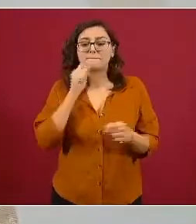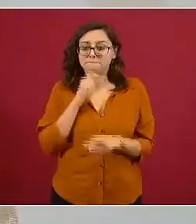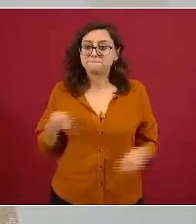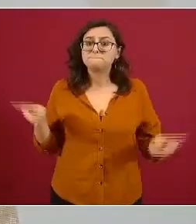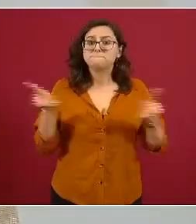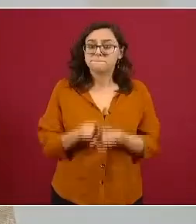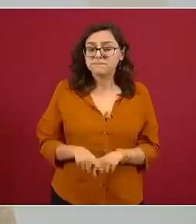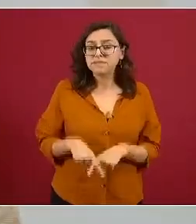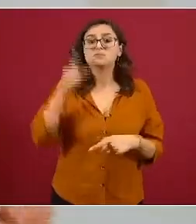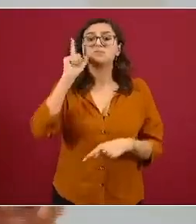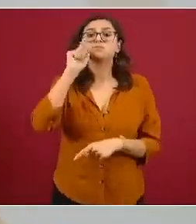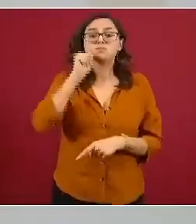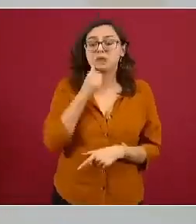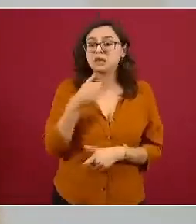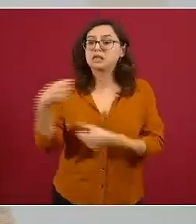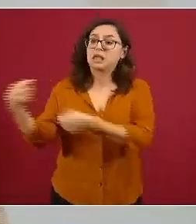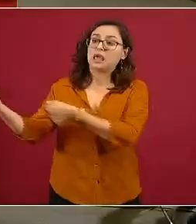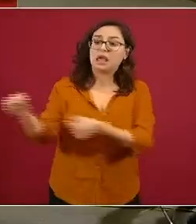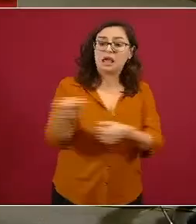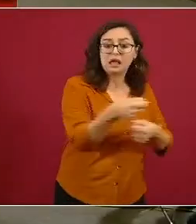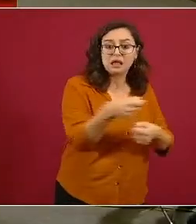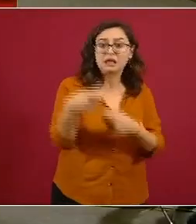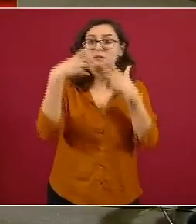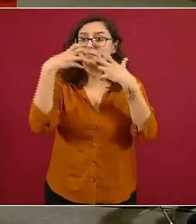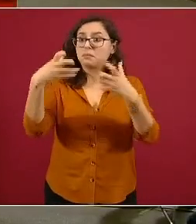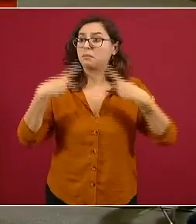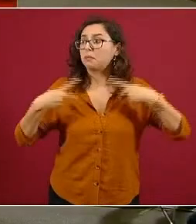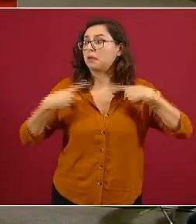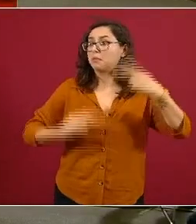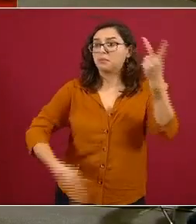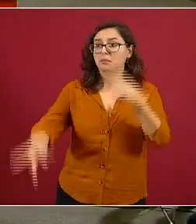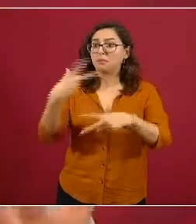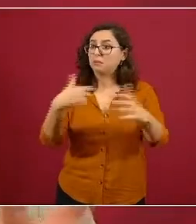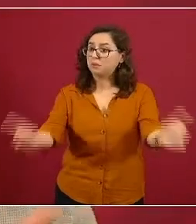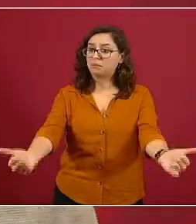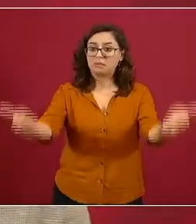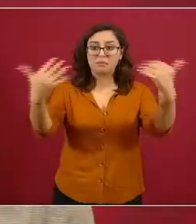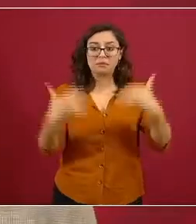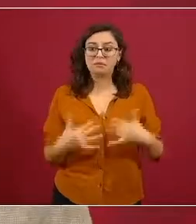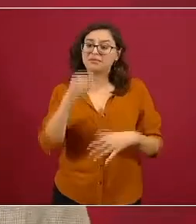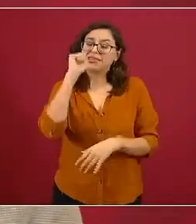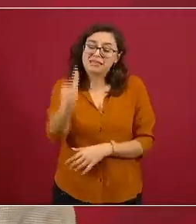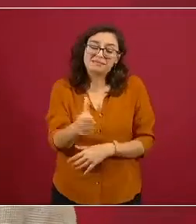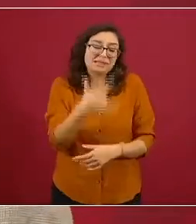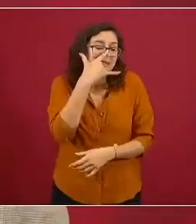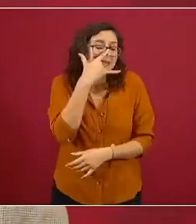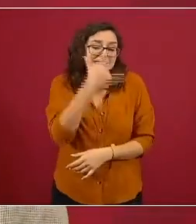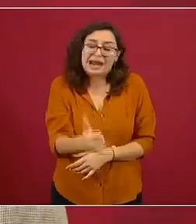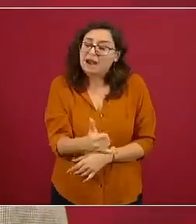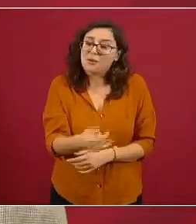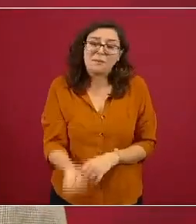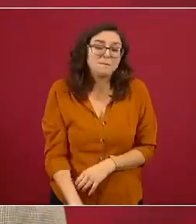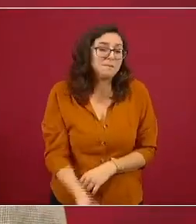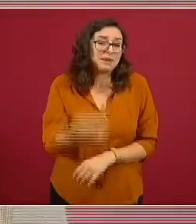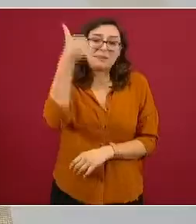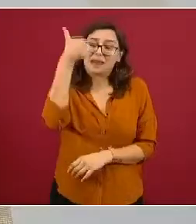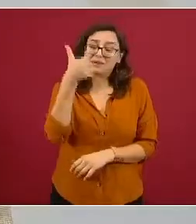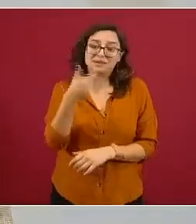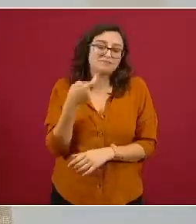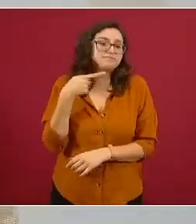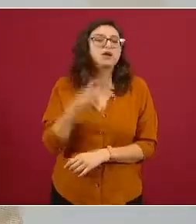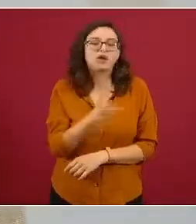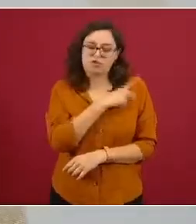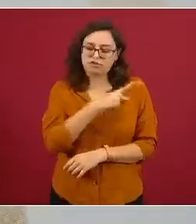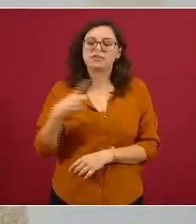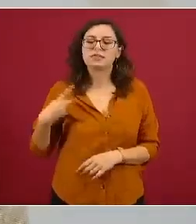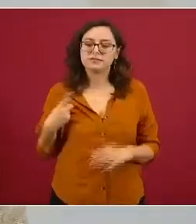cuál va a ser la mecánica. Va a ser sin personas en el Zócalo, será algo muy raro, algo desde luego inusual, pero hay que